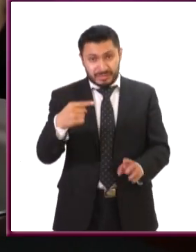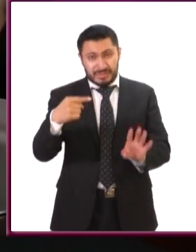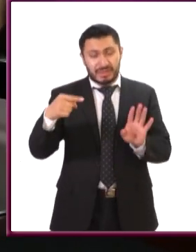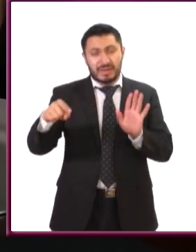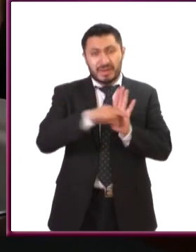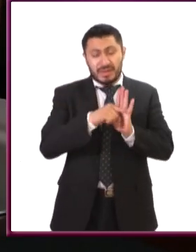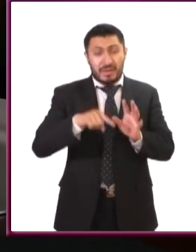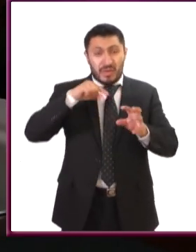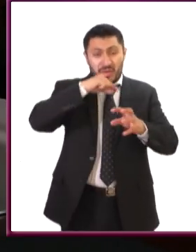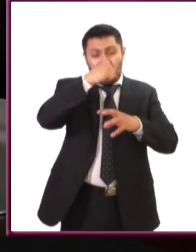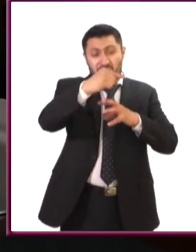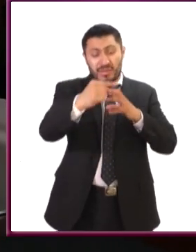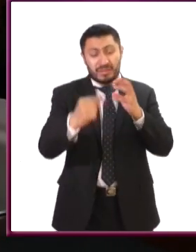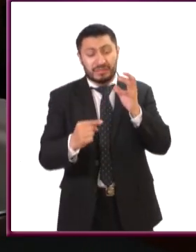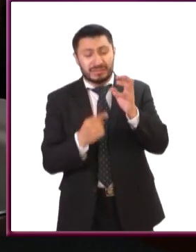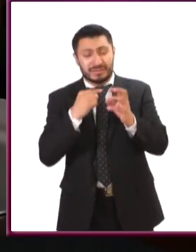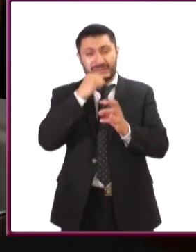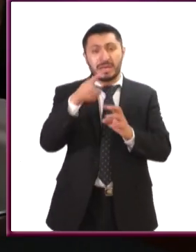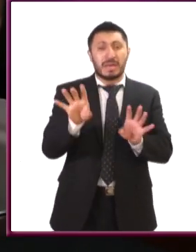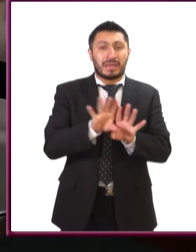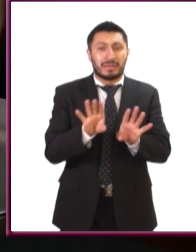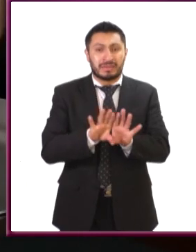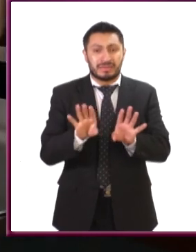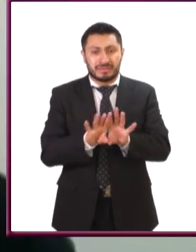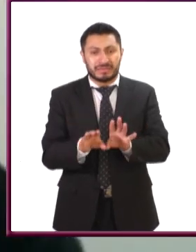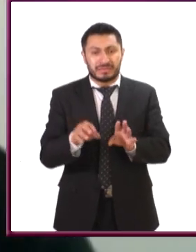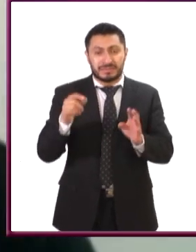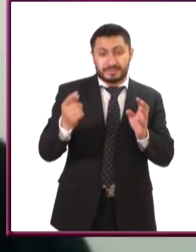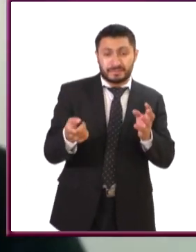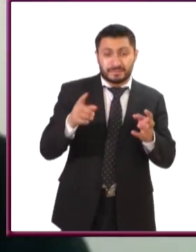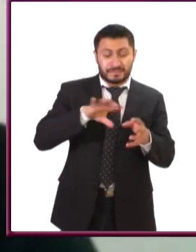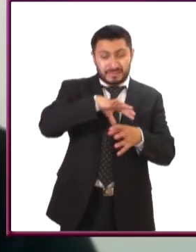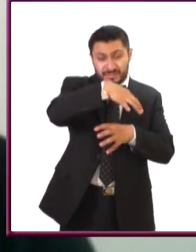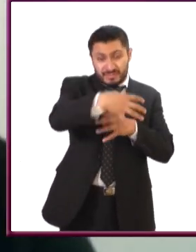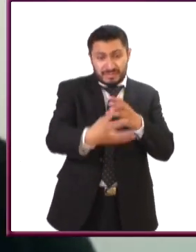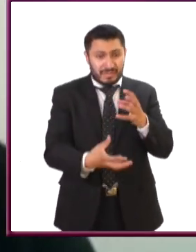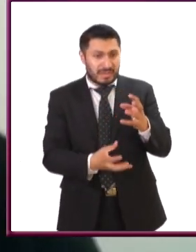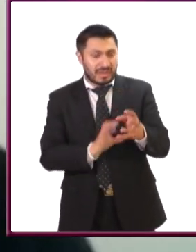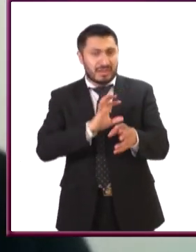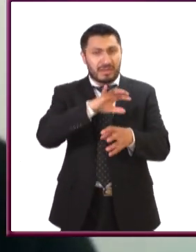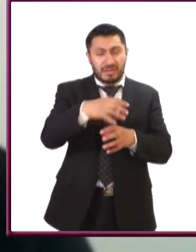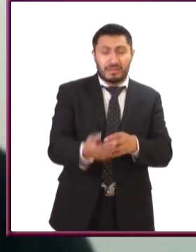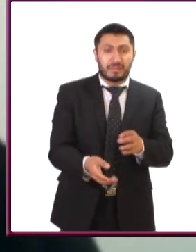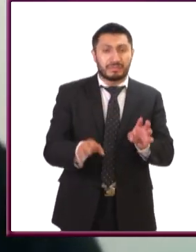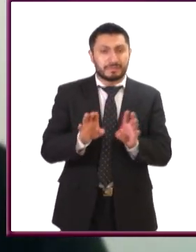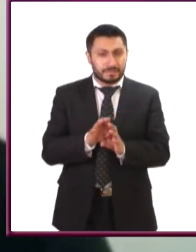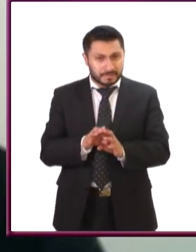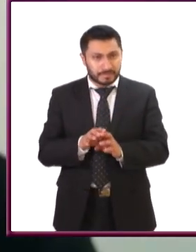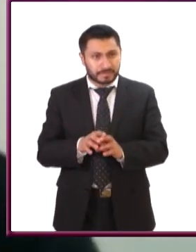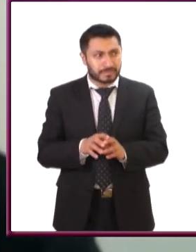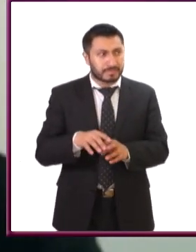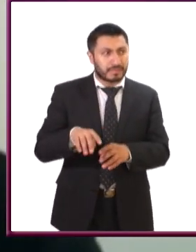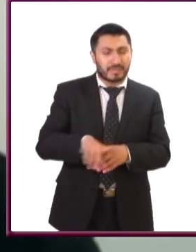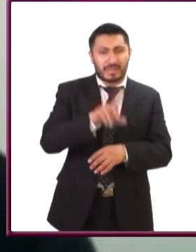los electrones en forma de partículas negativas, de tal forma que el átomo es eléctricamente neutro.